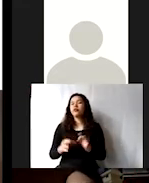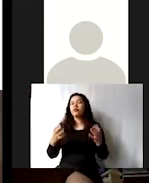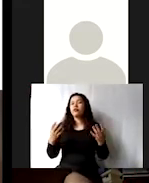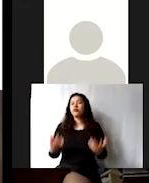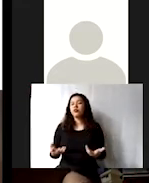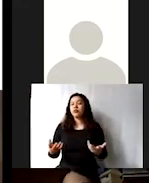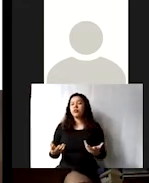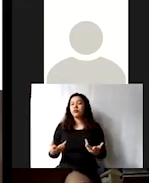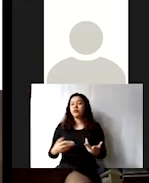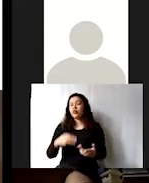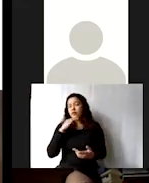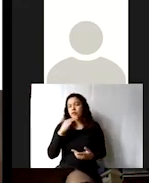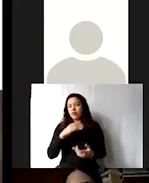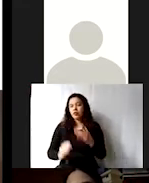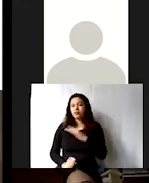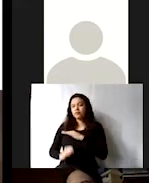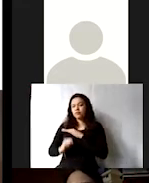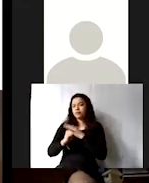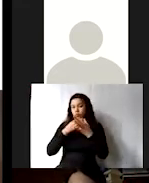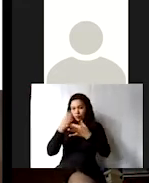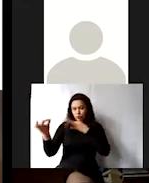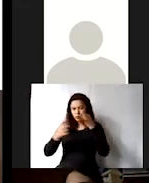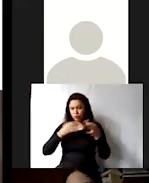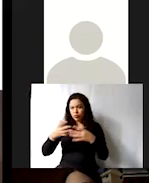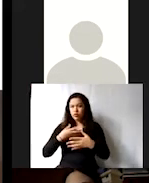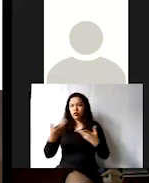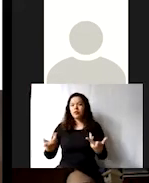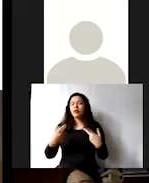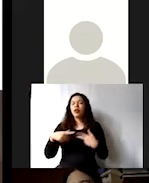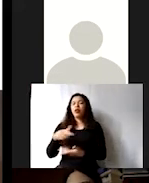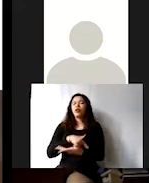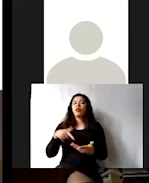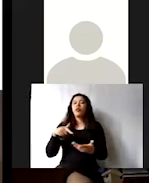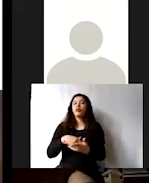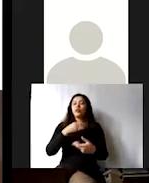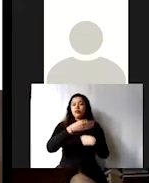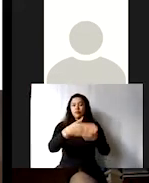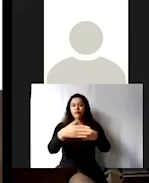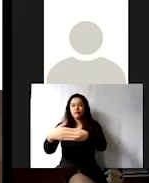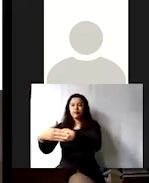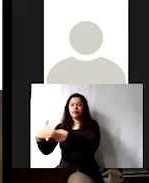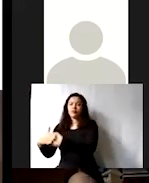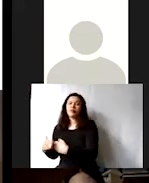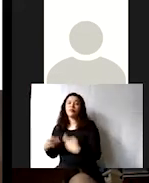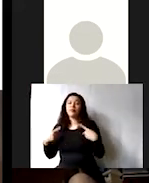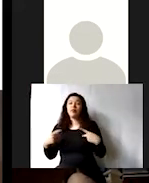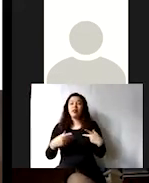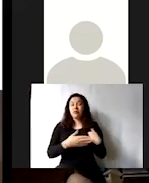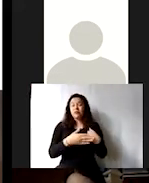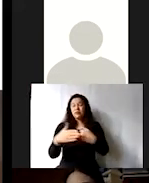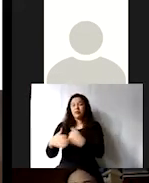el mensaje de la sostenibilidad, sobre todo para aquellas instancias que convocan a cientos o miles de personas como son